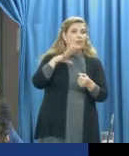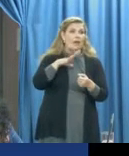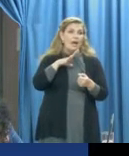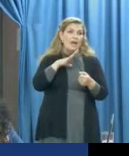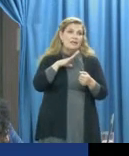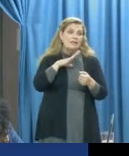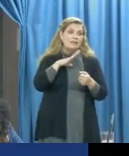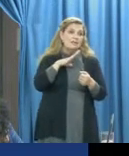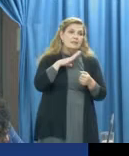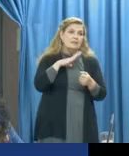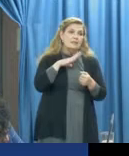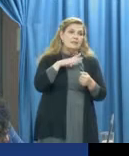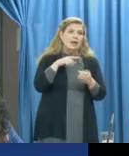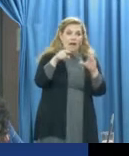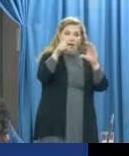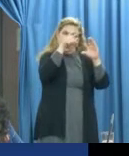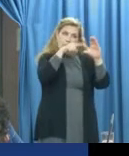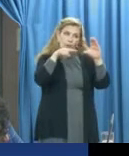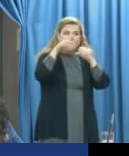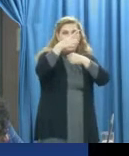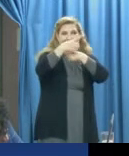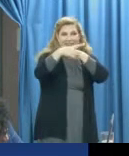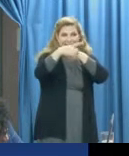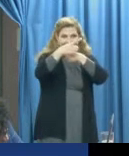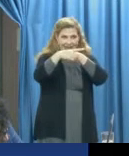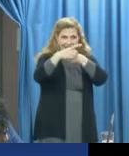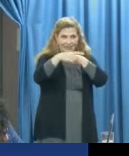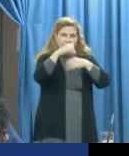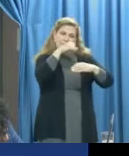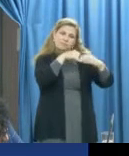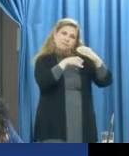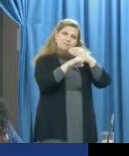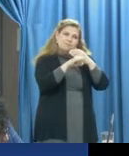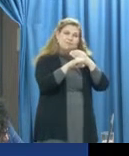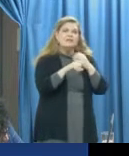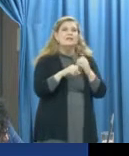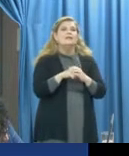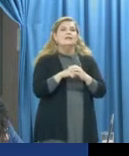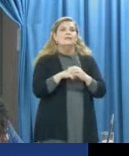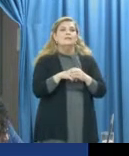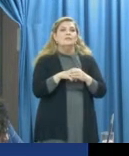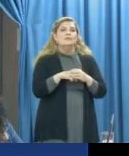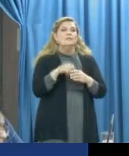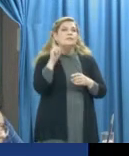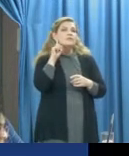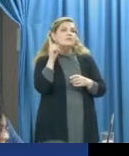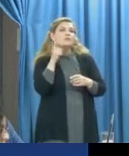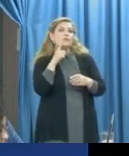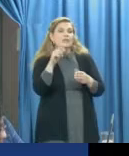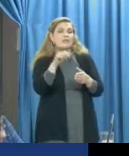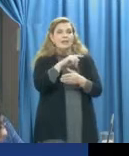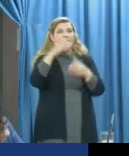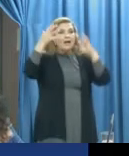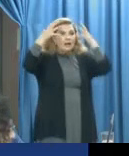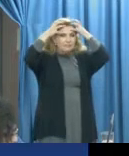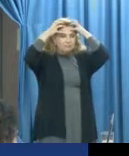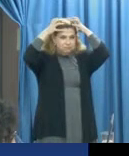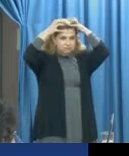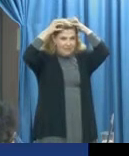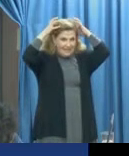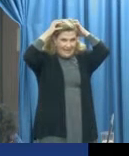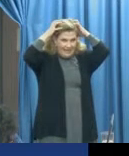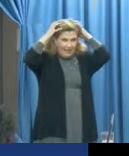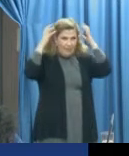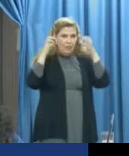tenemos afectado el órgano de Corti, el oído interno; una sordera central, si tenemos afectado las conexiones a